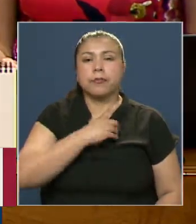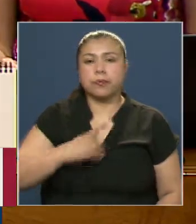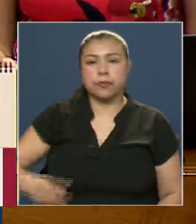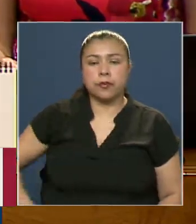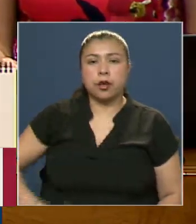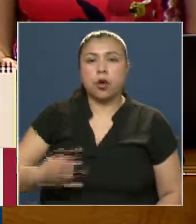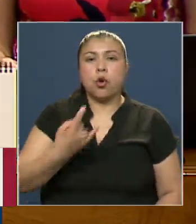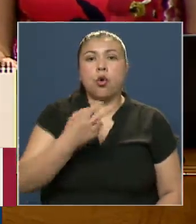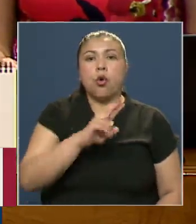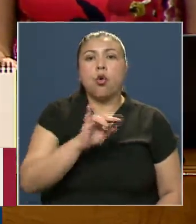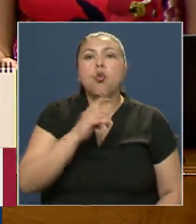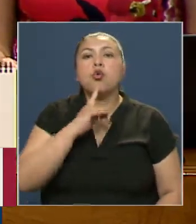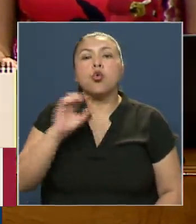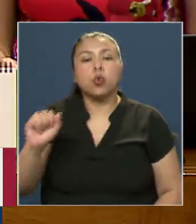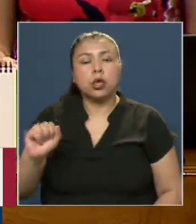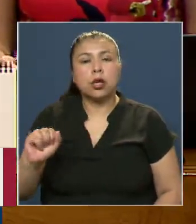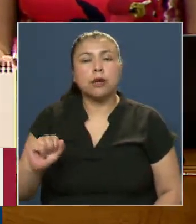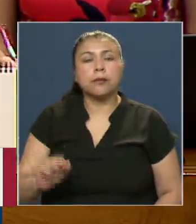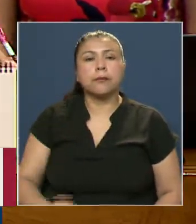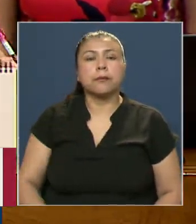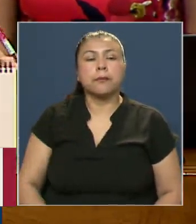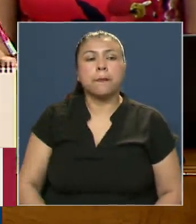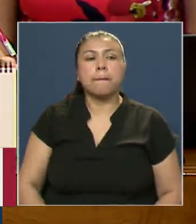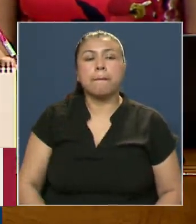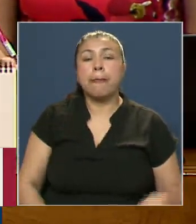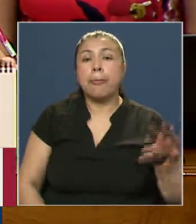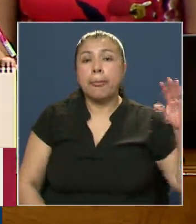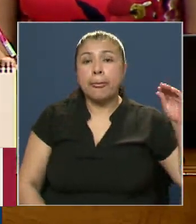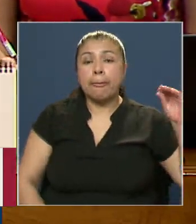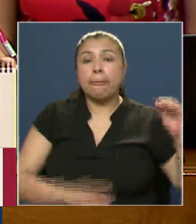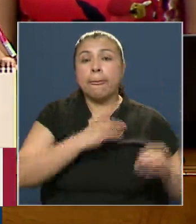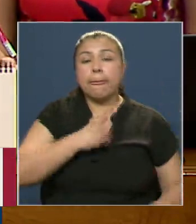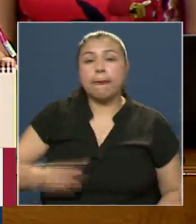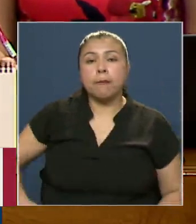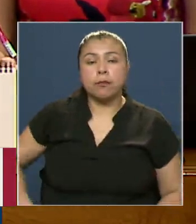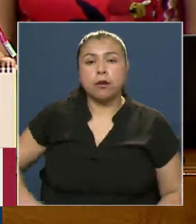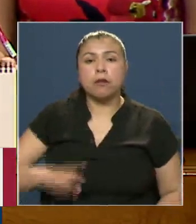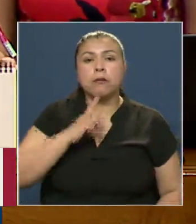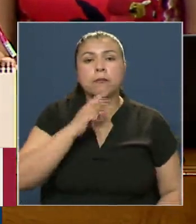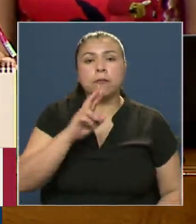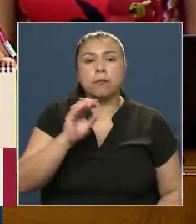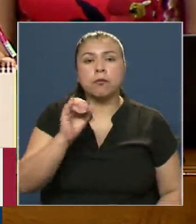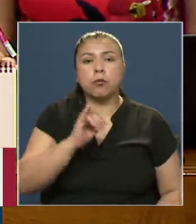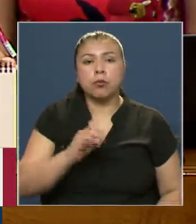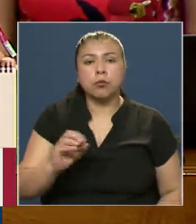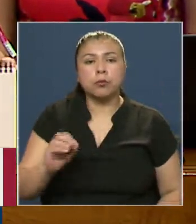Diputado Urrutia, don Osvaldo. Diputada Troncoso.